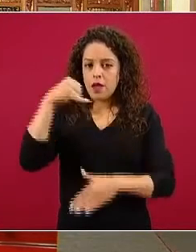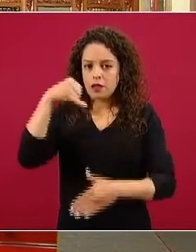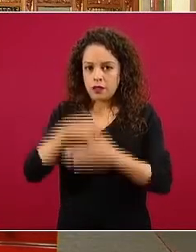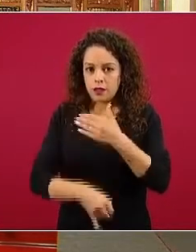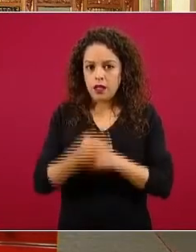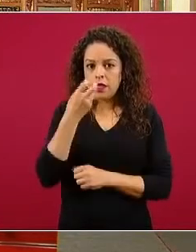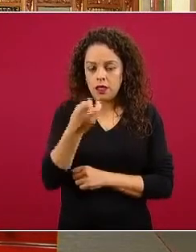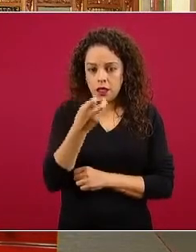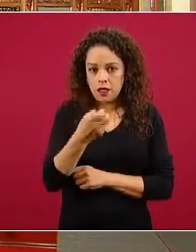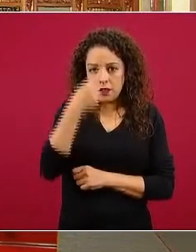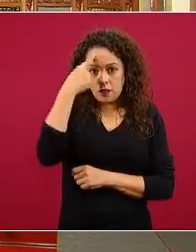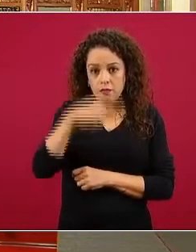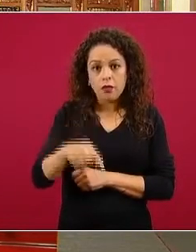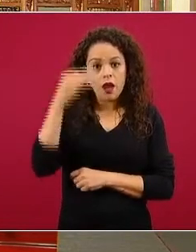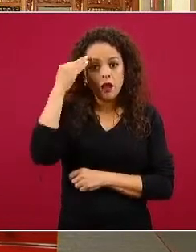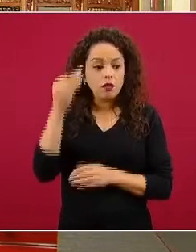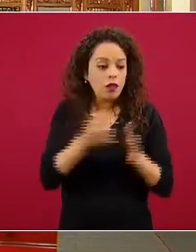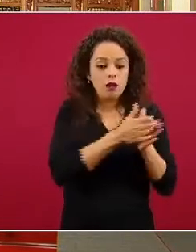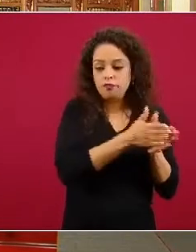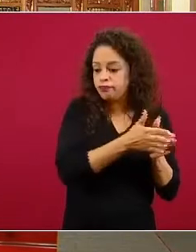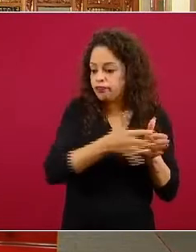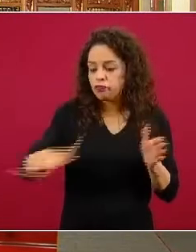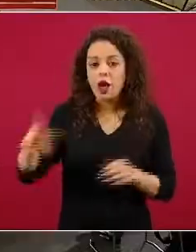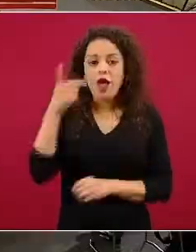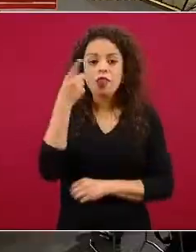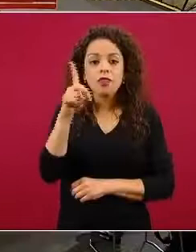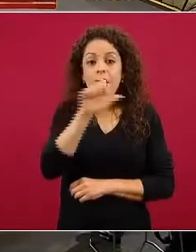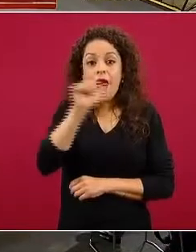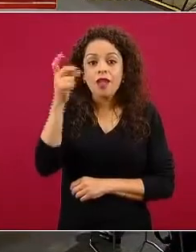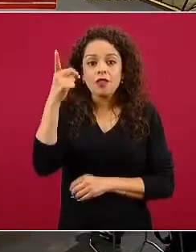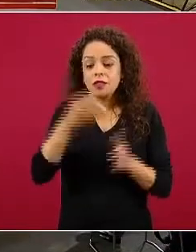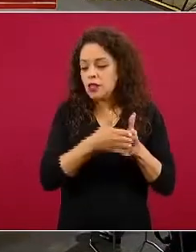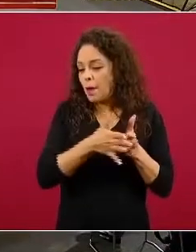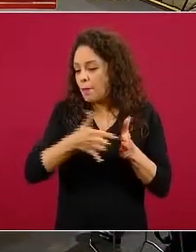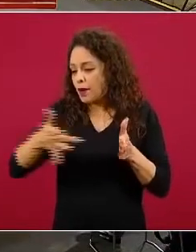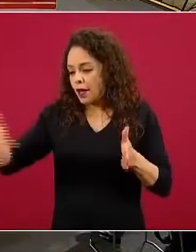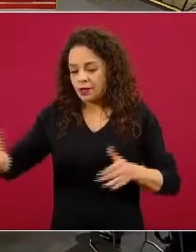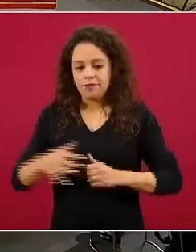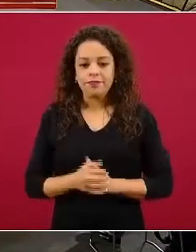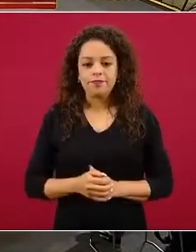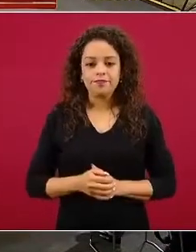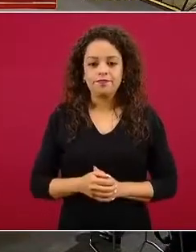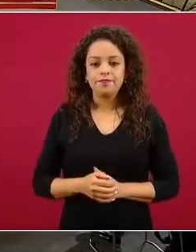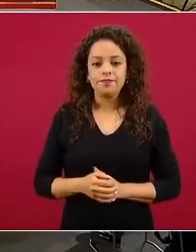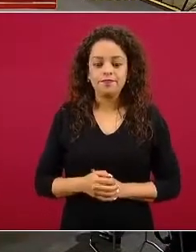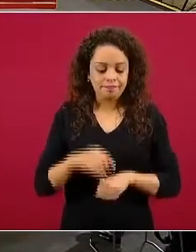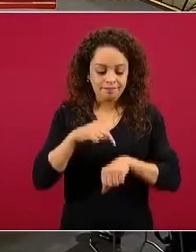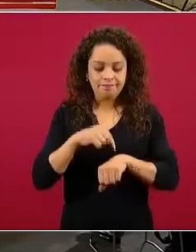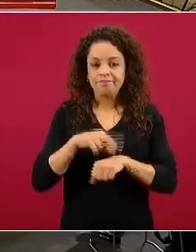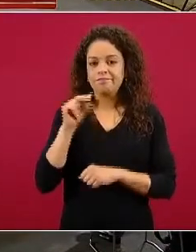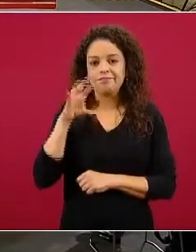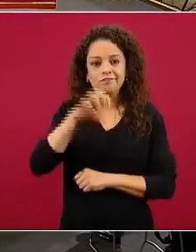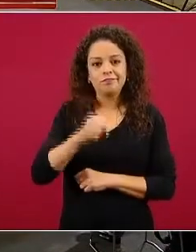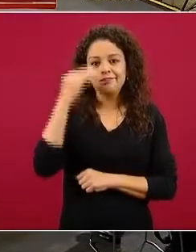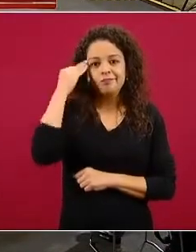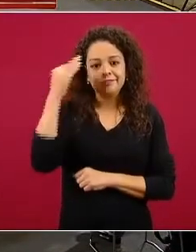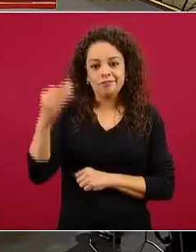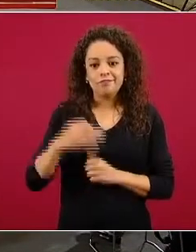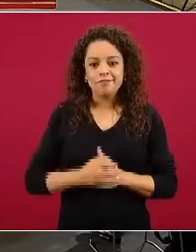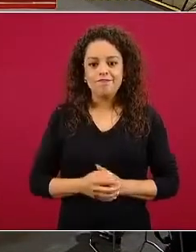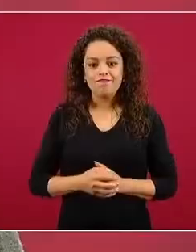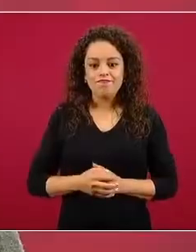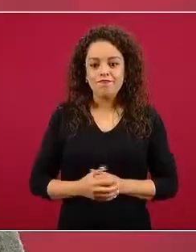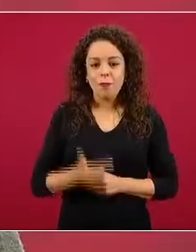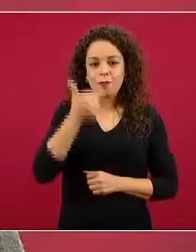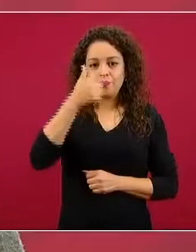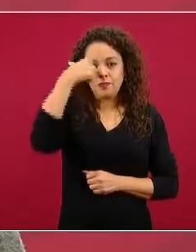etapa dicembrina. Ok. Muchas gracias. Gracias. A ver si da tiempo. Ya no. Son 19:59. Sigue Arturo.